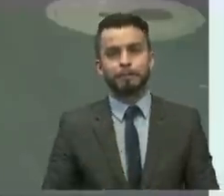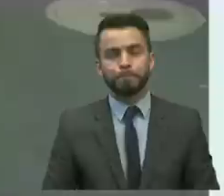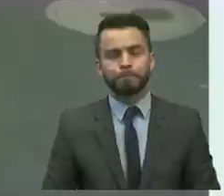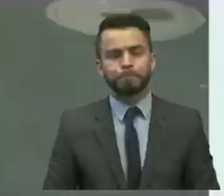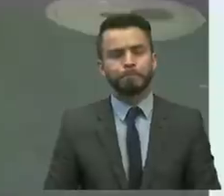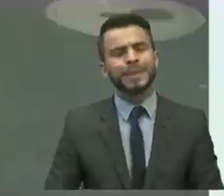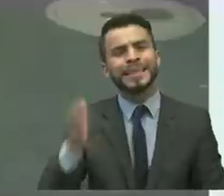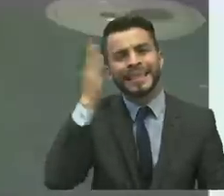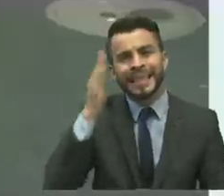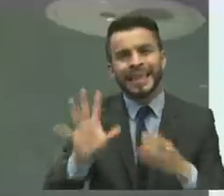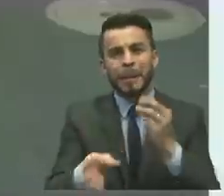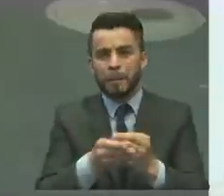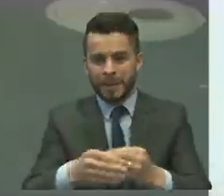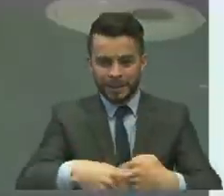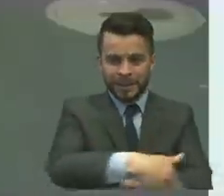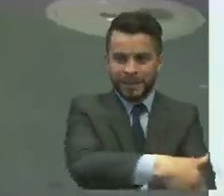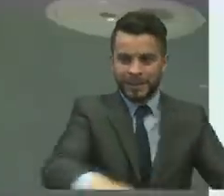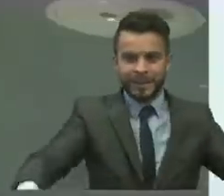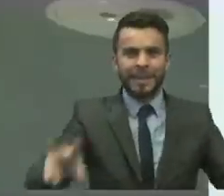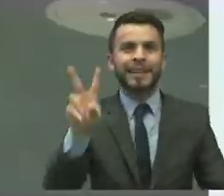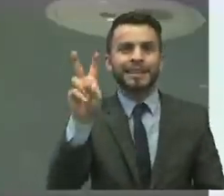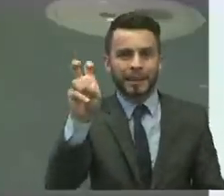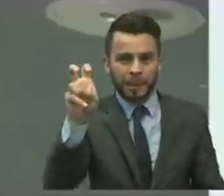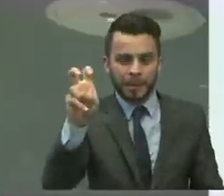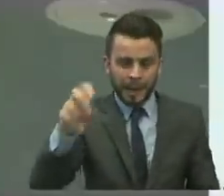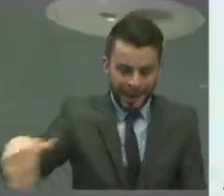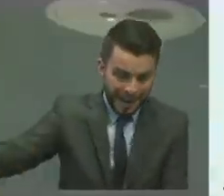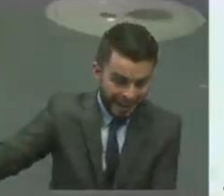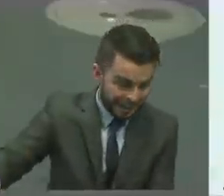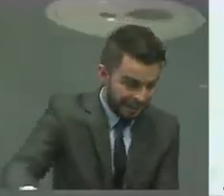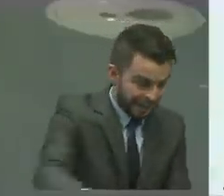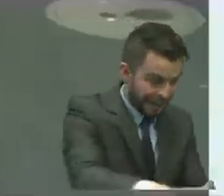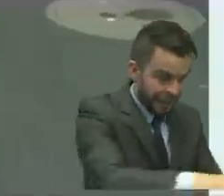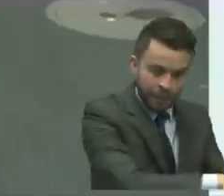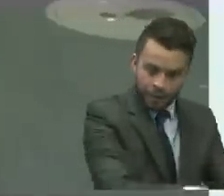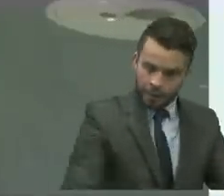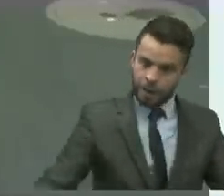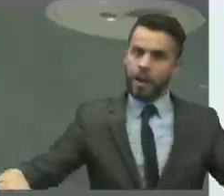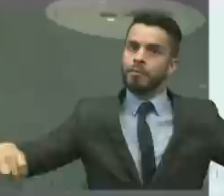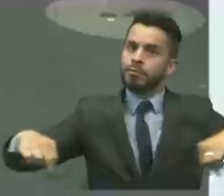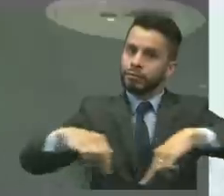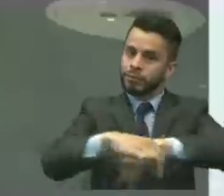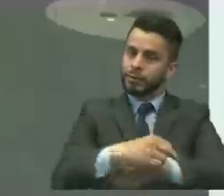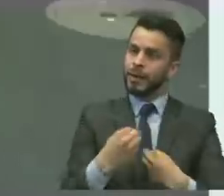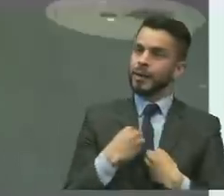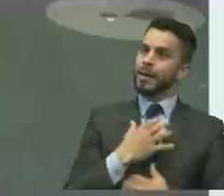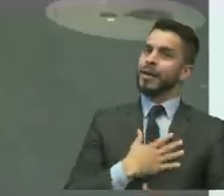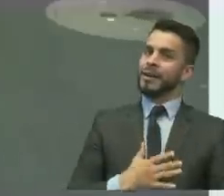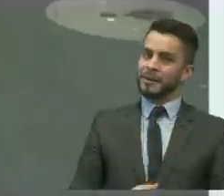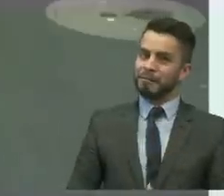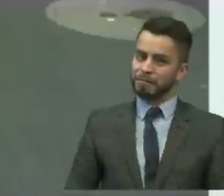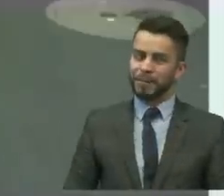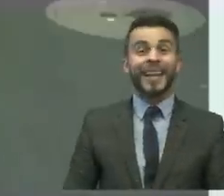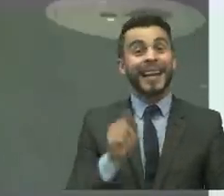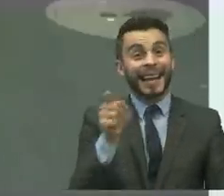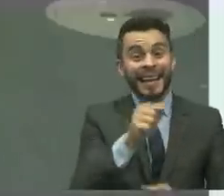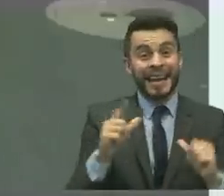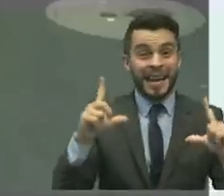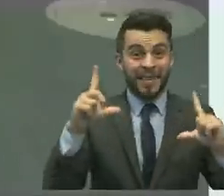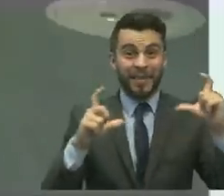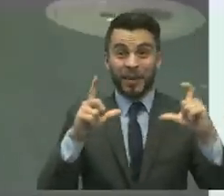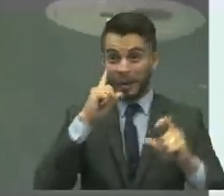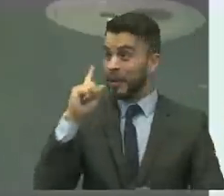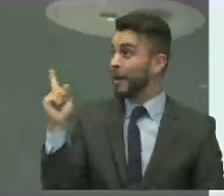líneas de deseo de las personas que caminan. En estas fotos vemos estas condiciones peligrosas donde la